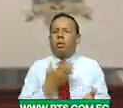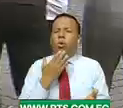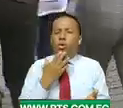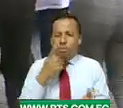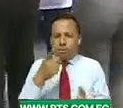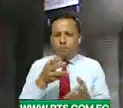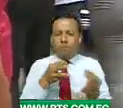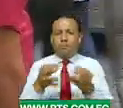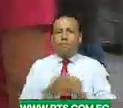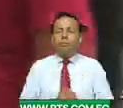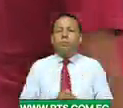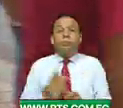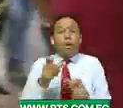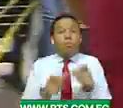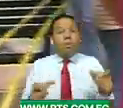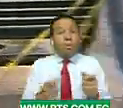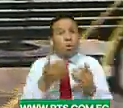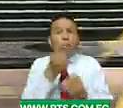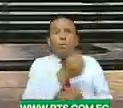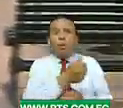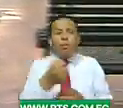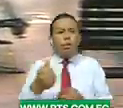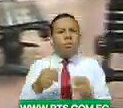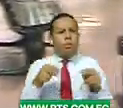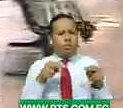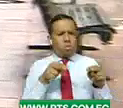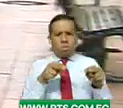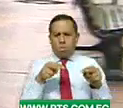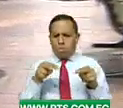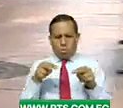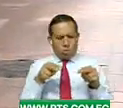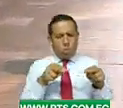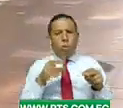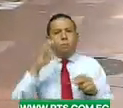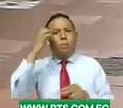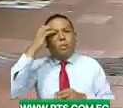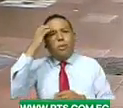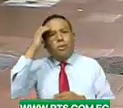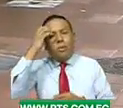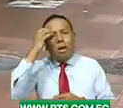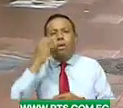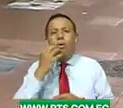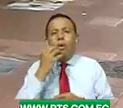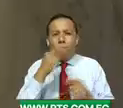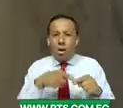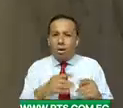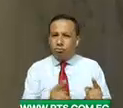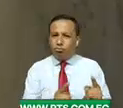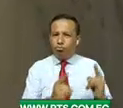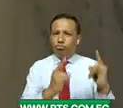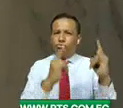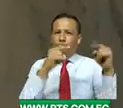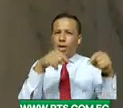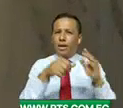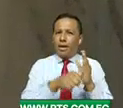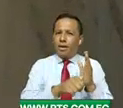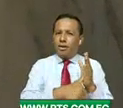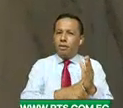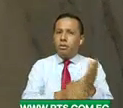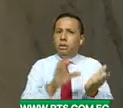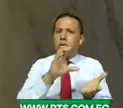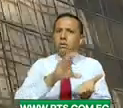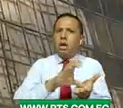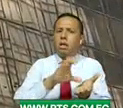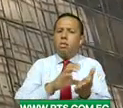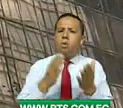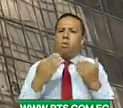Los ademanes de las personas daban cuenta de su preocupación cuando miraban el edificio del registro civil ubicado en pleno centro de